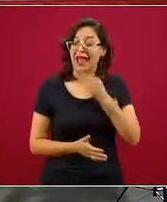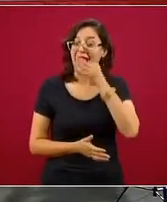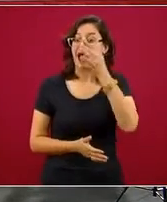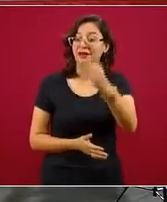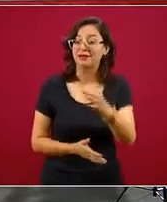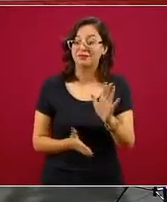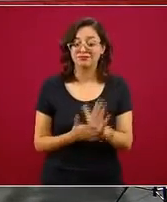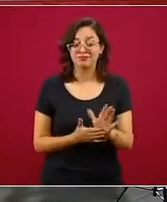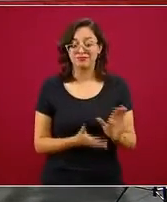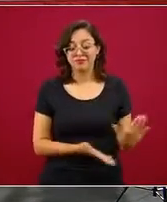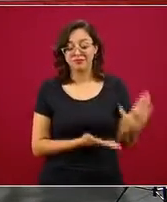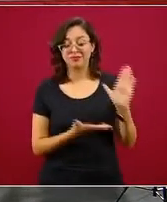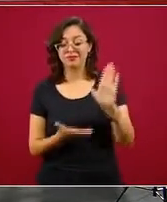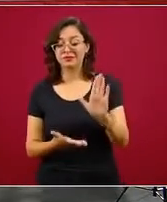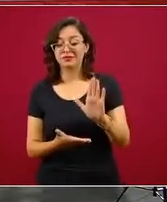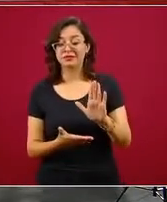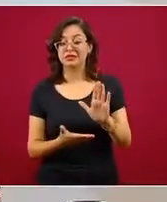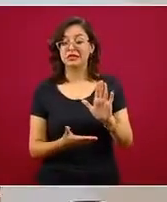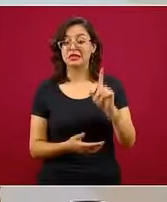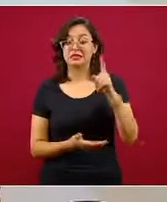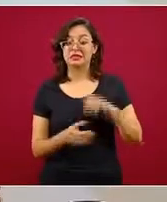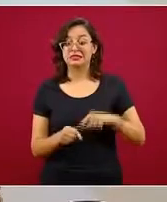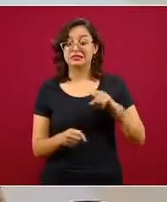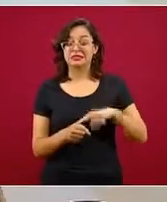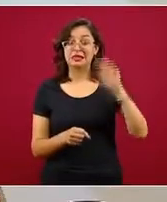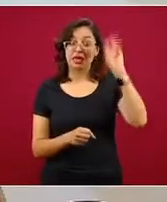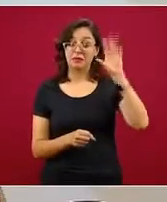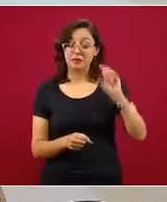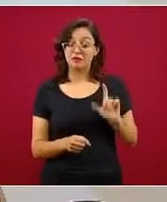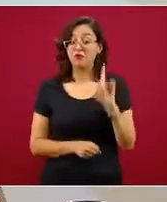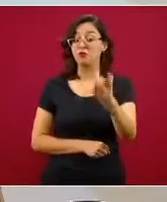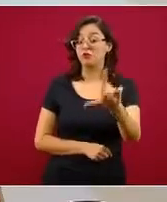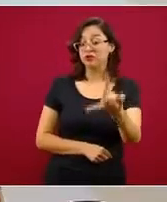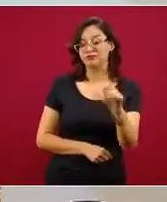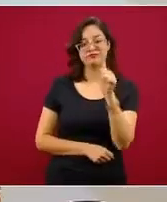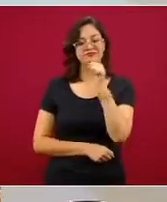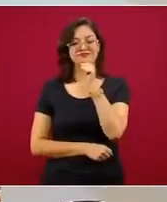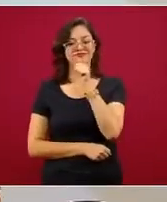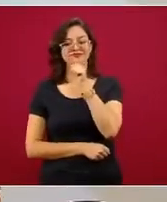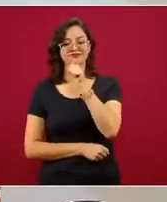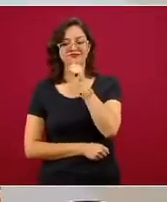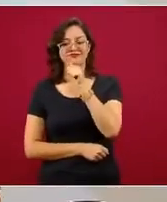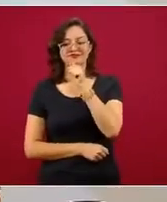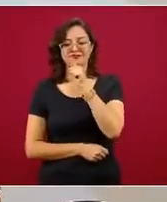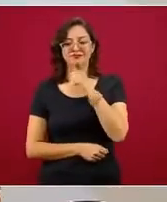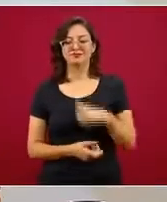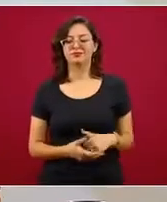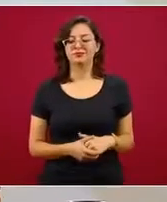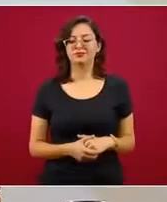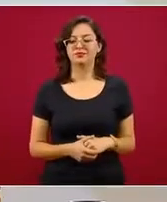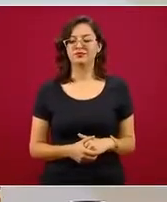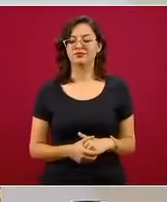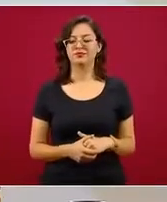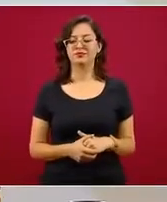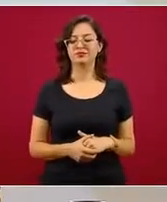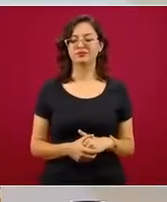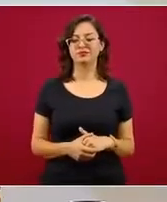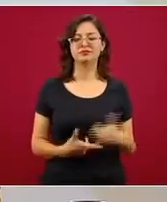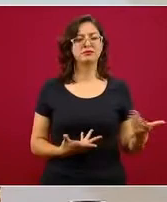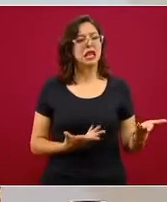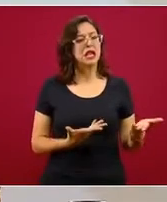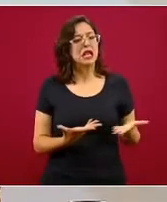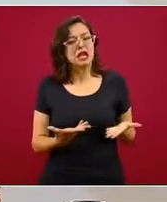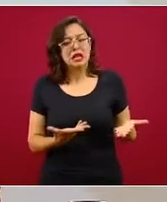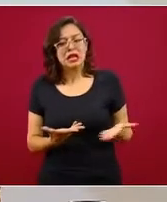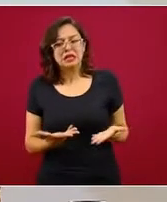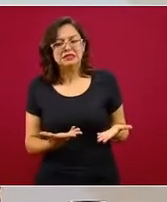que dice este es el semáforo del próximo lunes, todavía no es el semáforo del próximo lunes. En esta relación tan cordial y